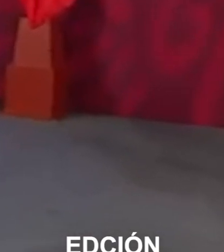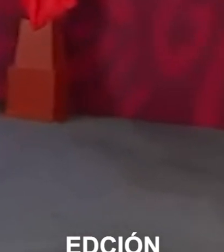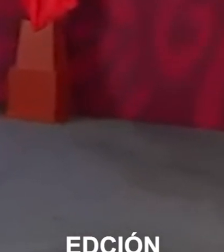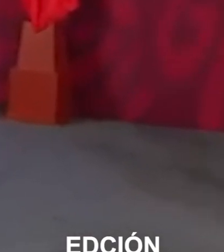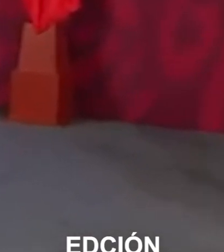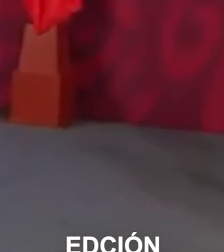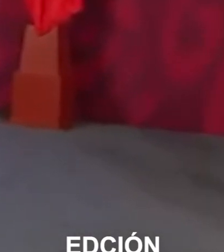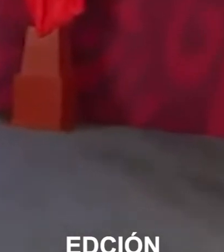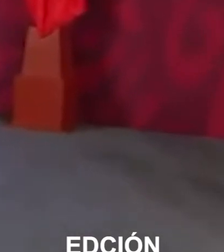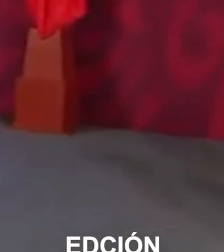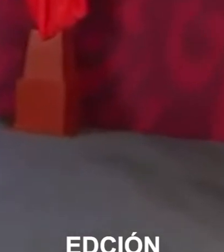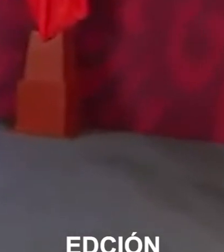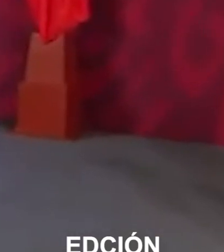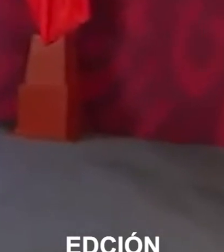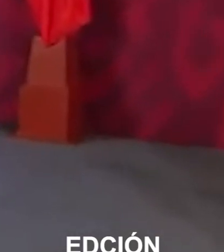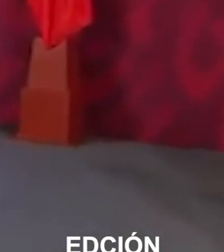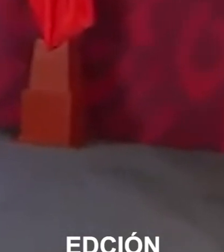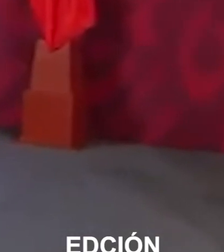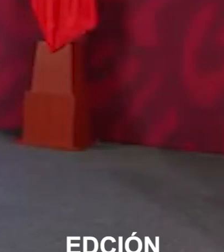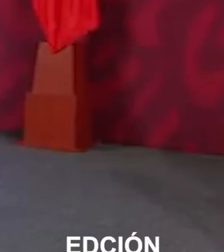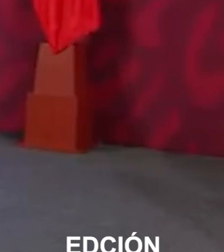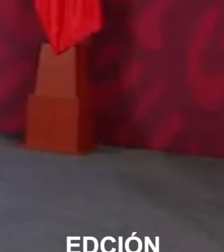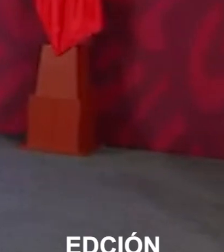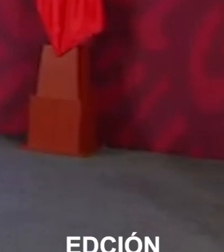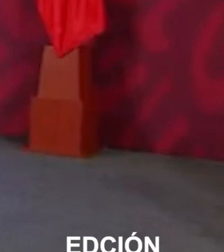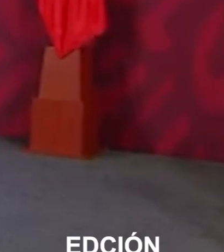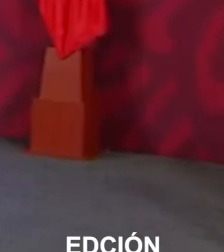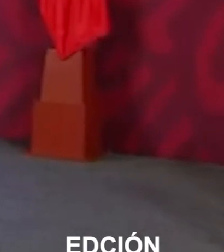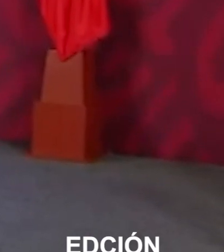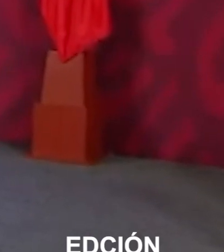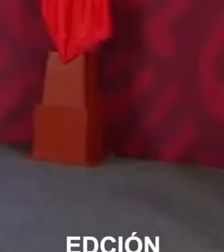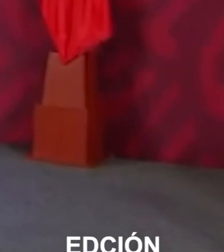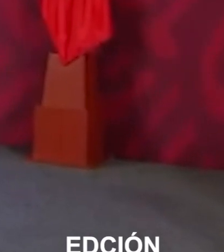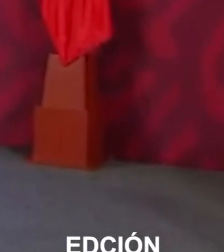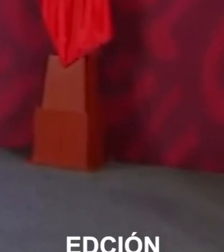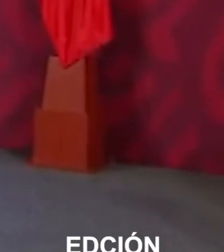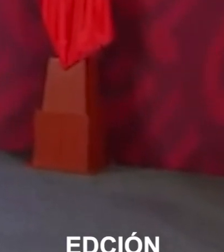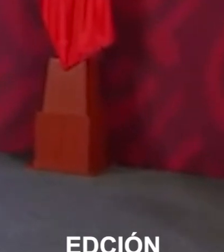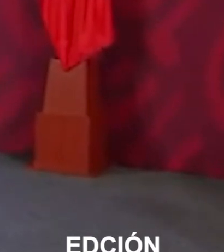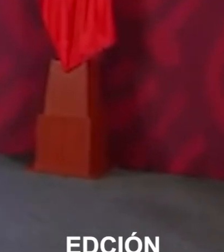Y a la gente no le llegaba nada, si acaso